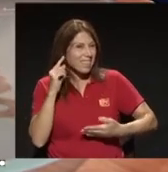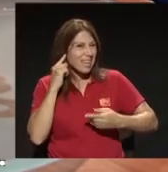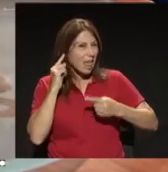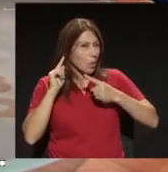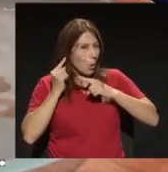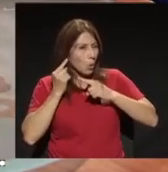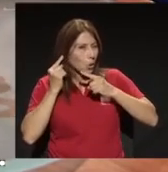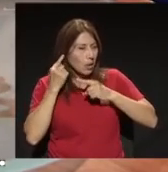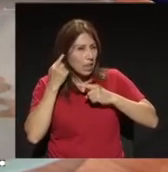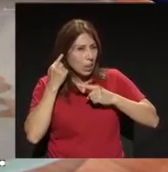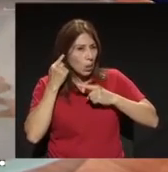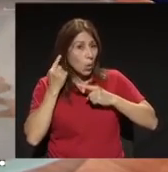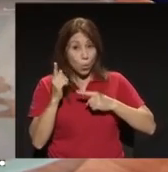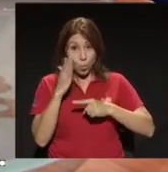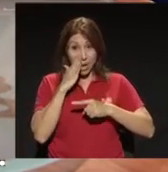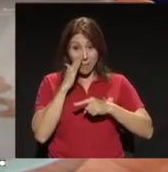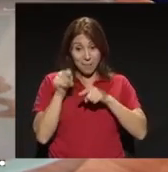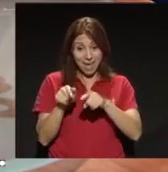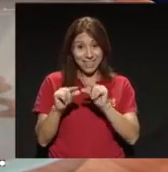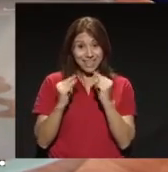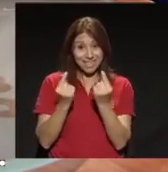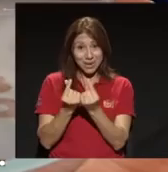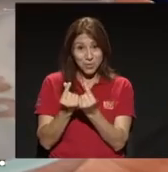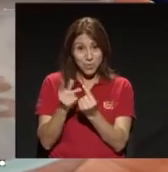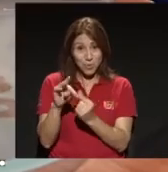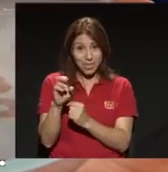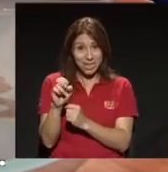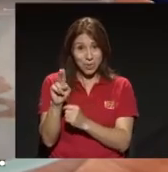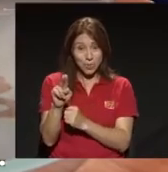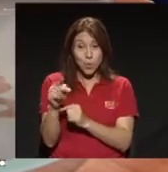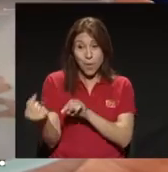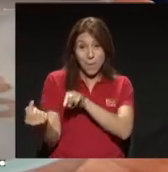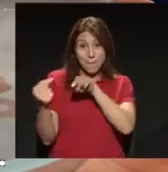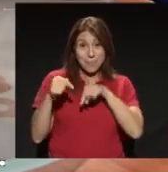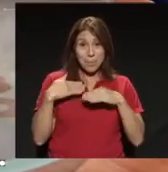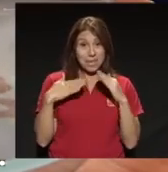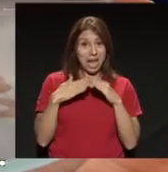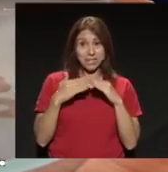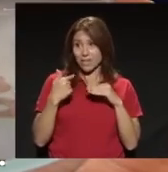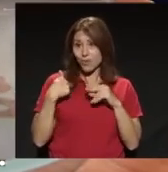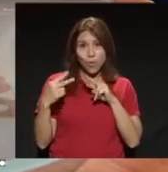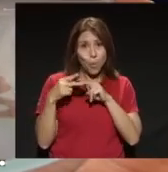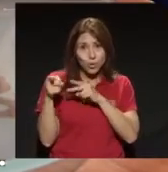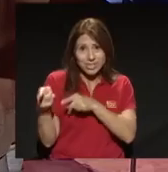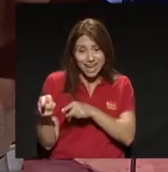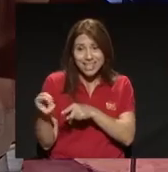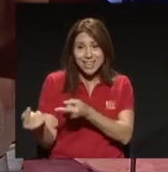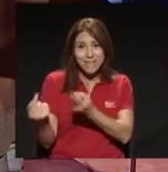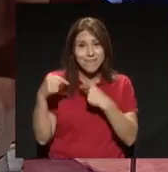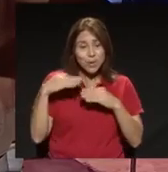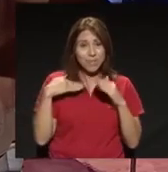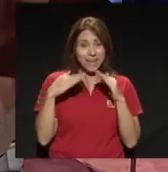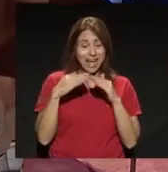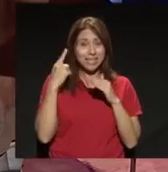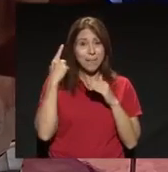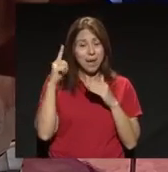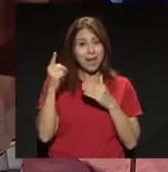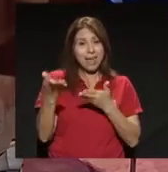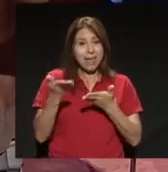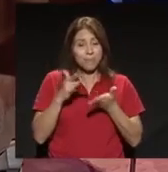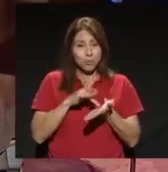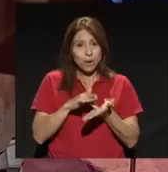una mamá de este grupo de la tribu del matón llegó a mi casa sin conocerla dejarme un remedio y qué